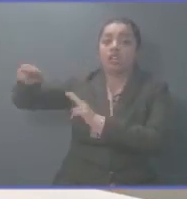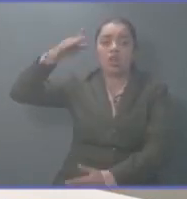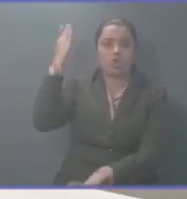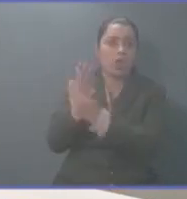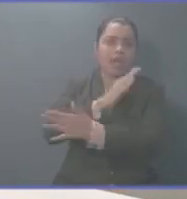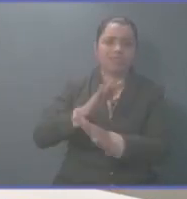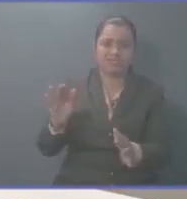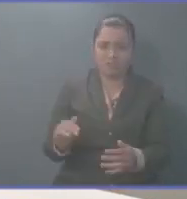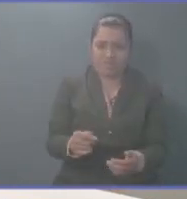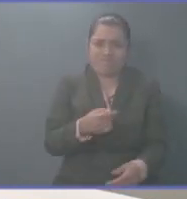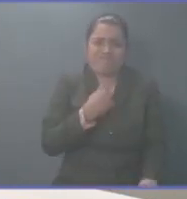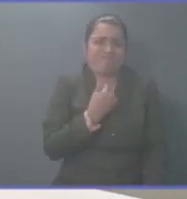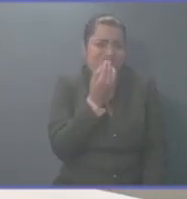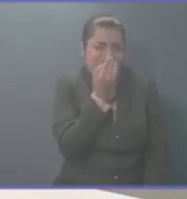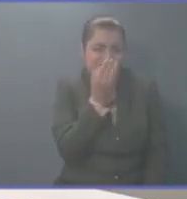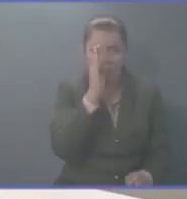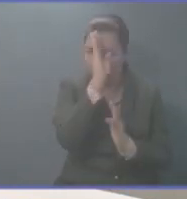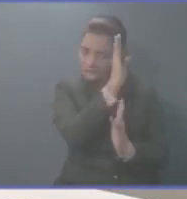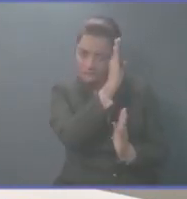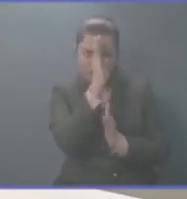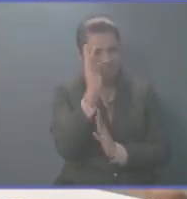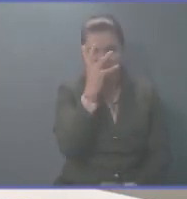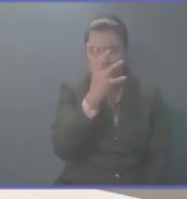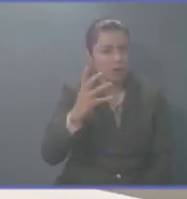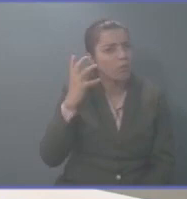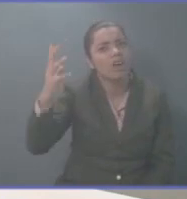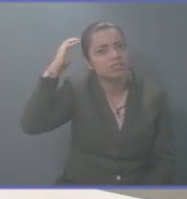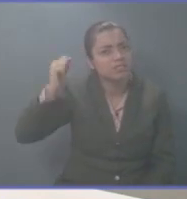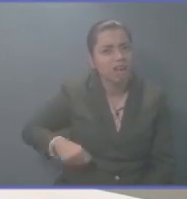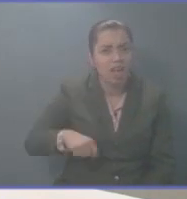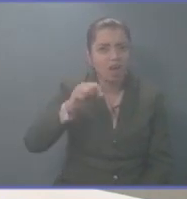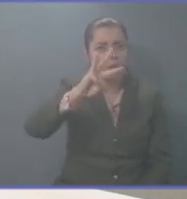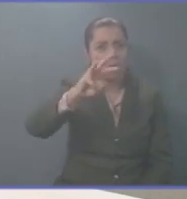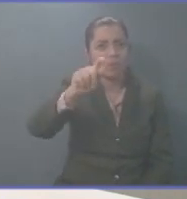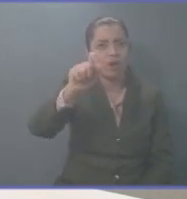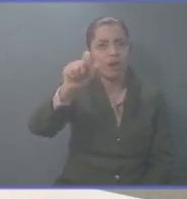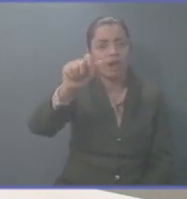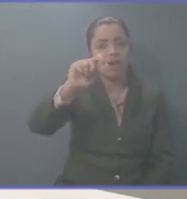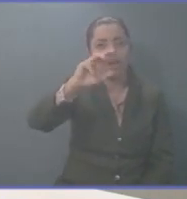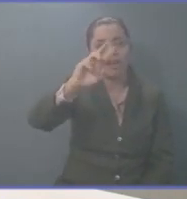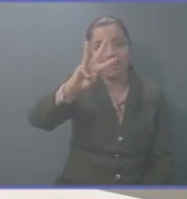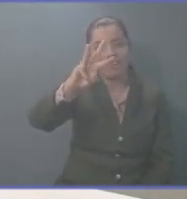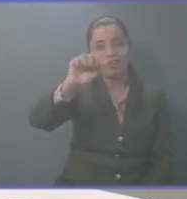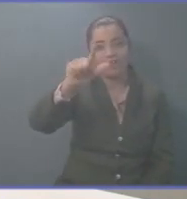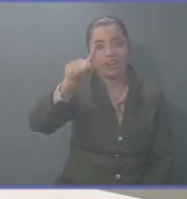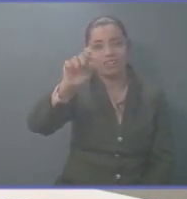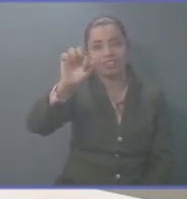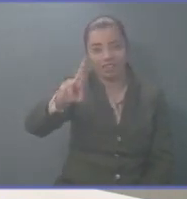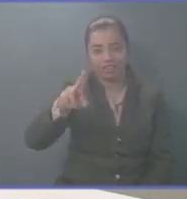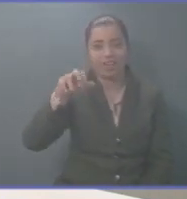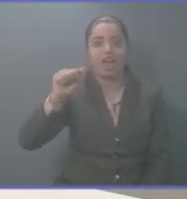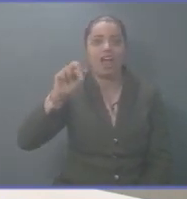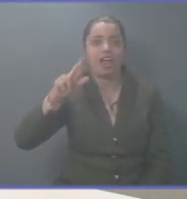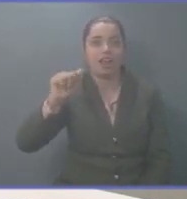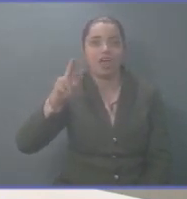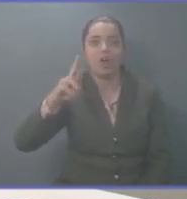O sea, me parece que es una doble moral y una sinvergüenzada que se esté manejando de este tipo de discursos cuando